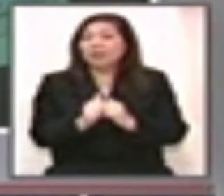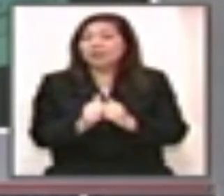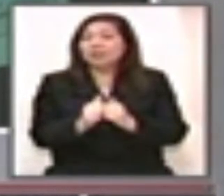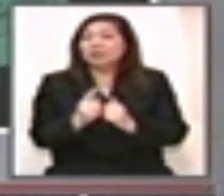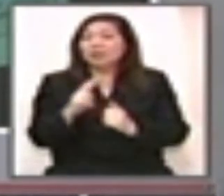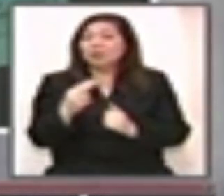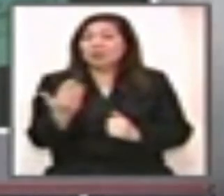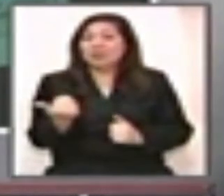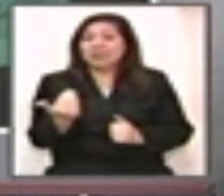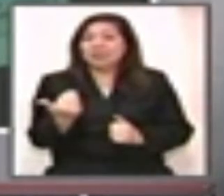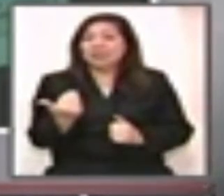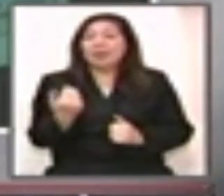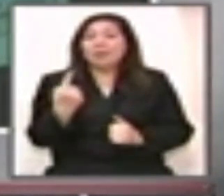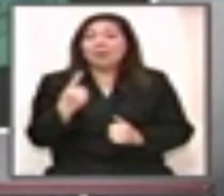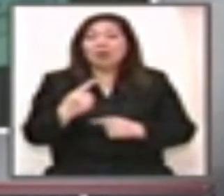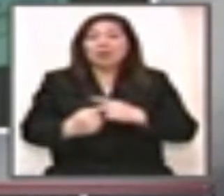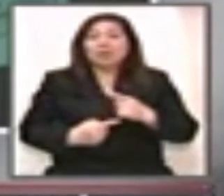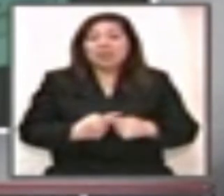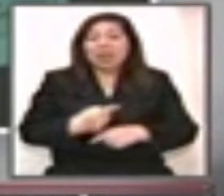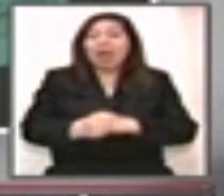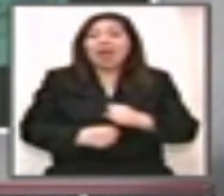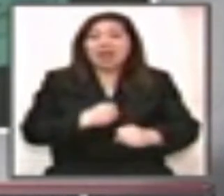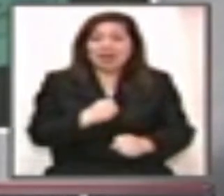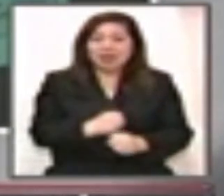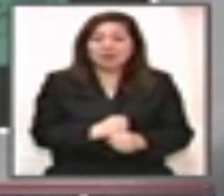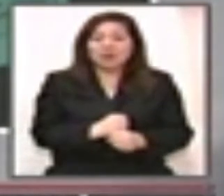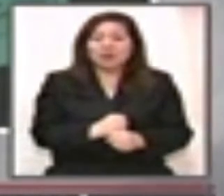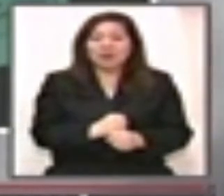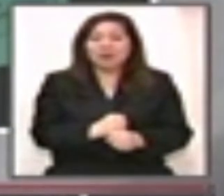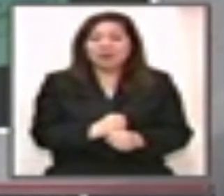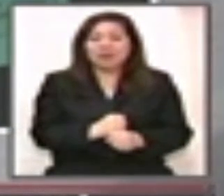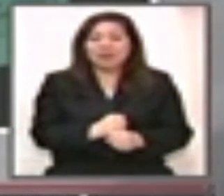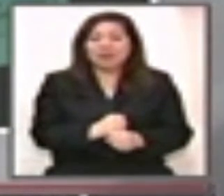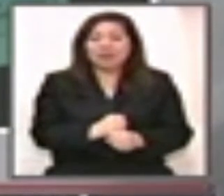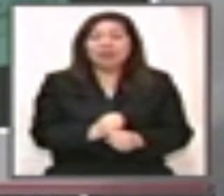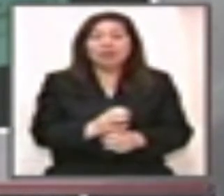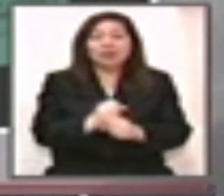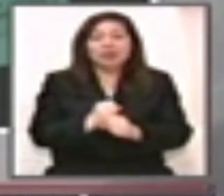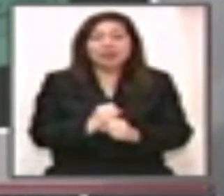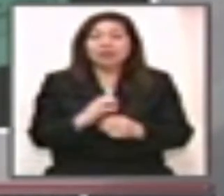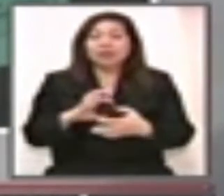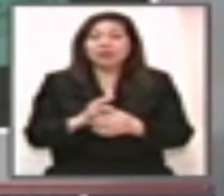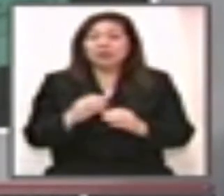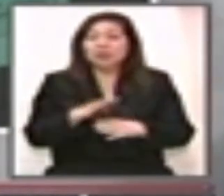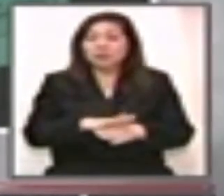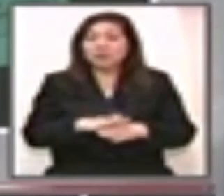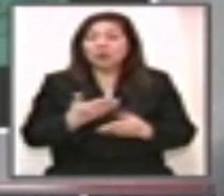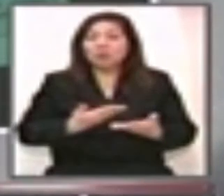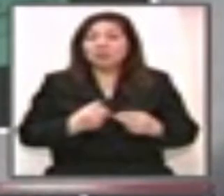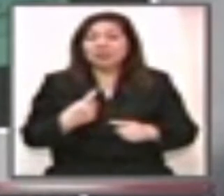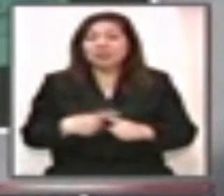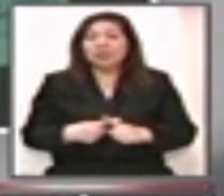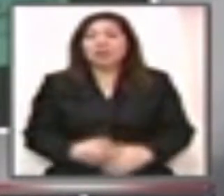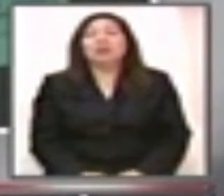final 2015 y para los siguientes años? Es optimizar la cadena de suministro de comercio